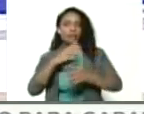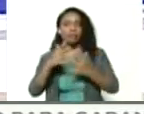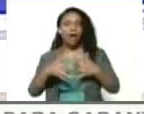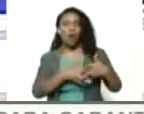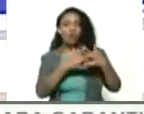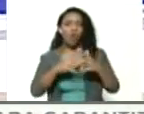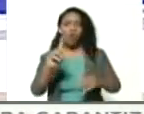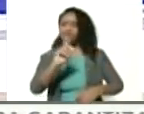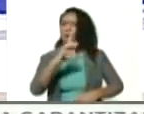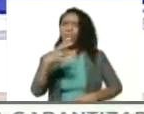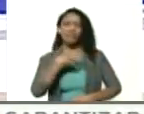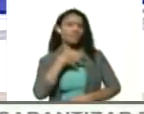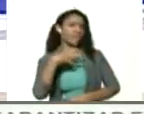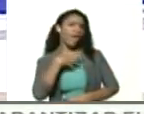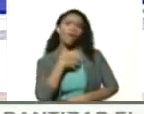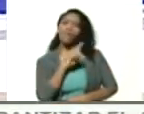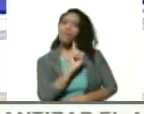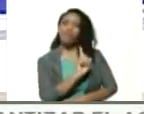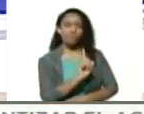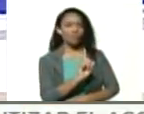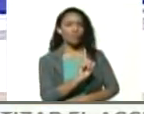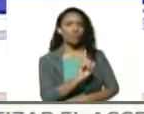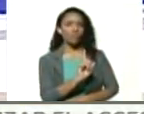No pudieron.